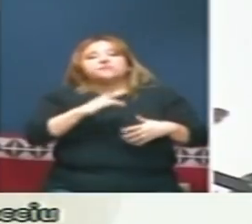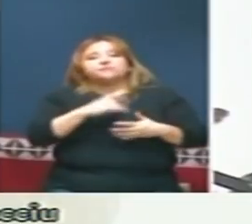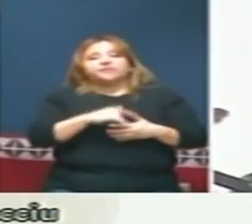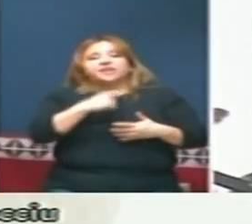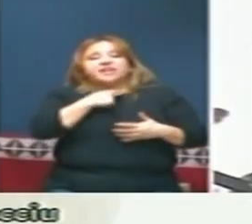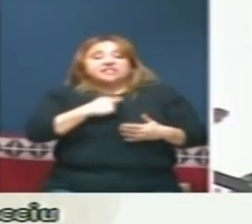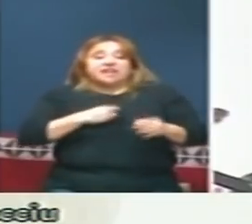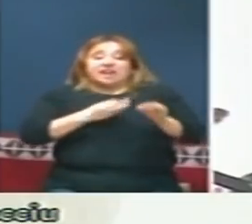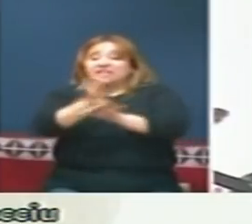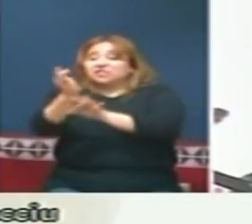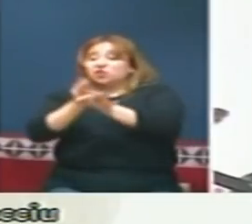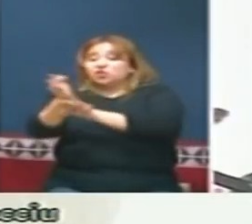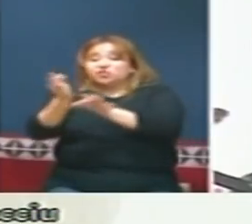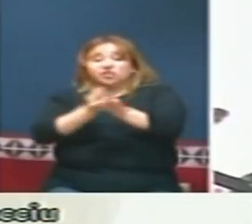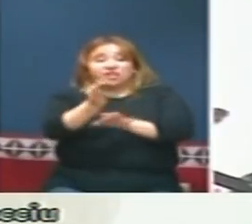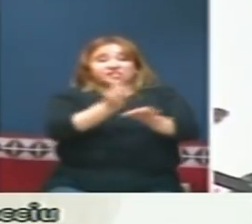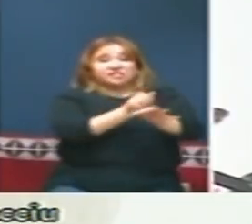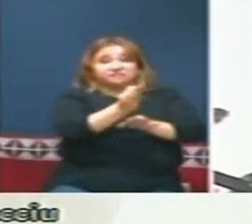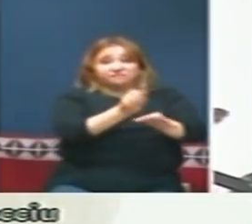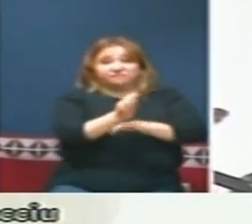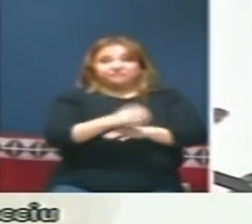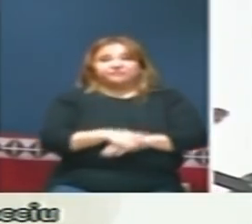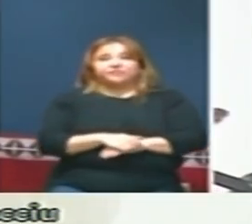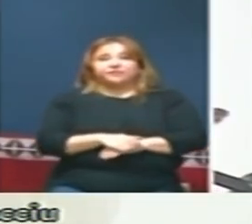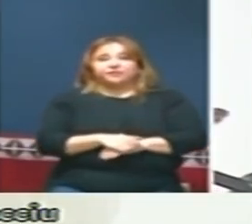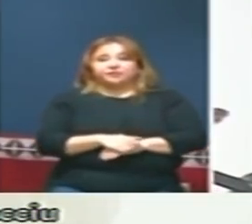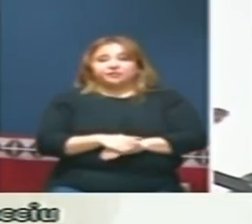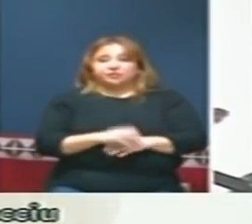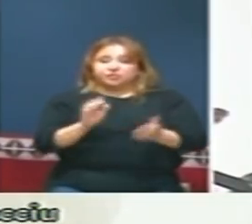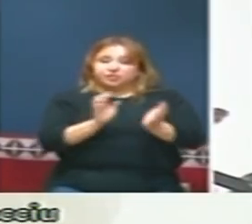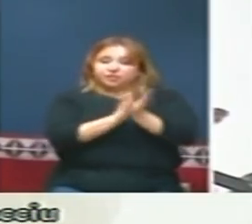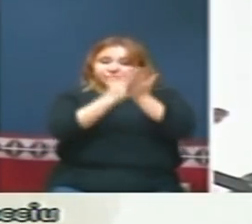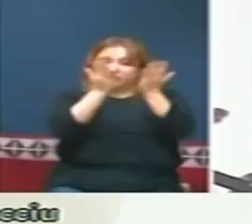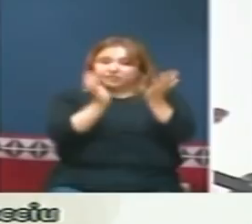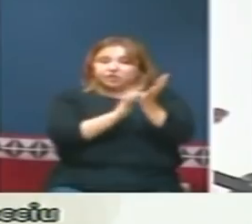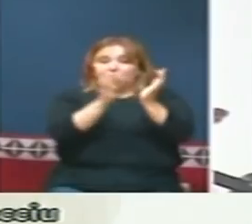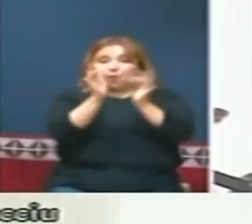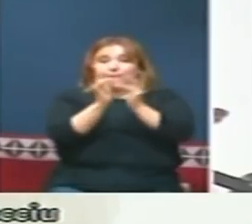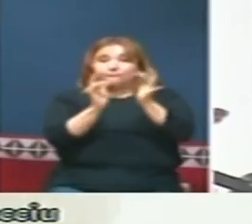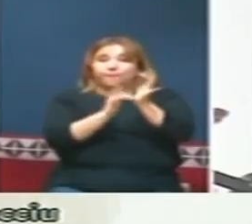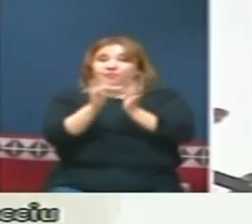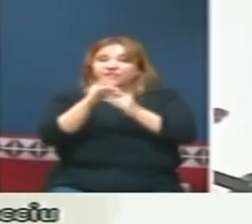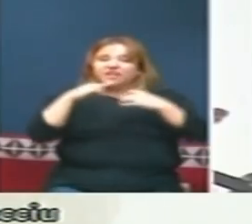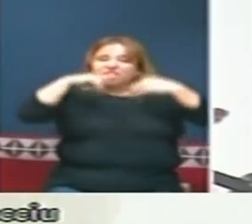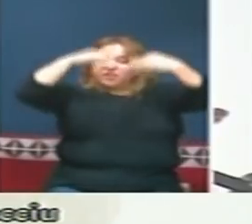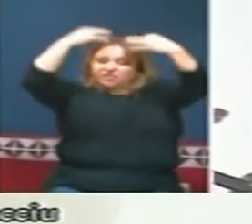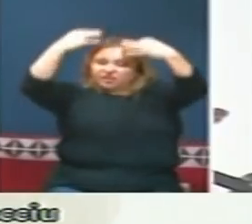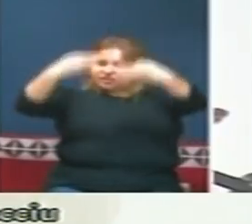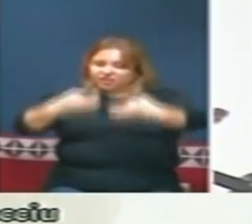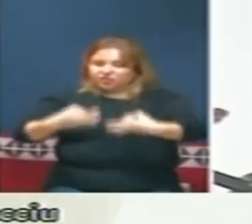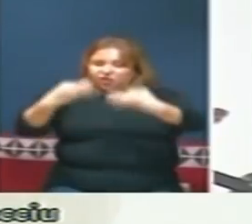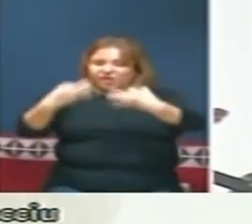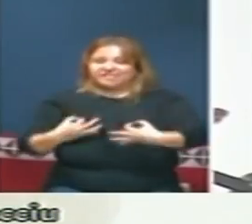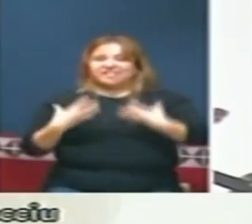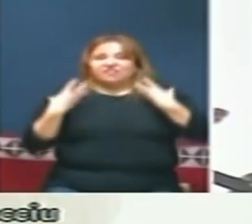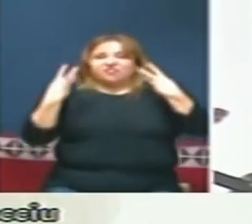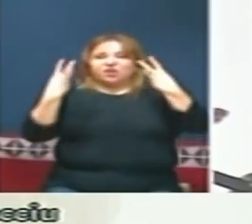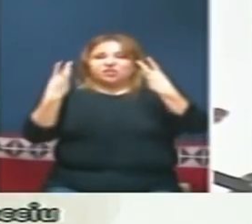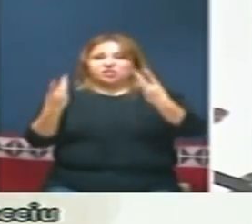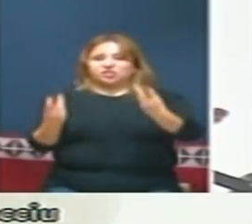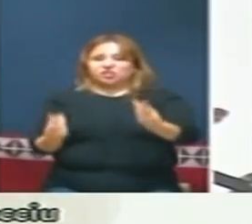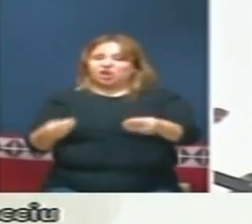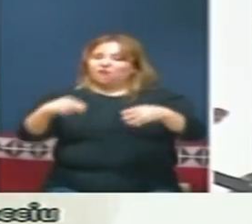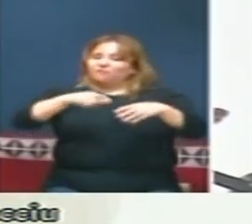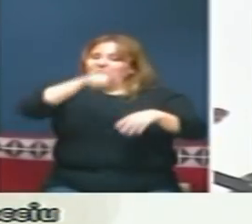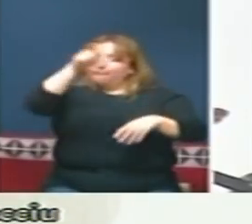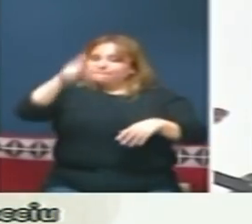las enseñanzas conciliares. Podríamos definirlos en cierto sentido como